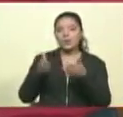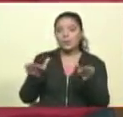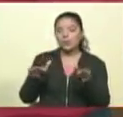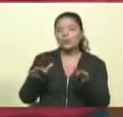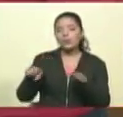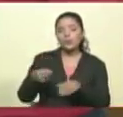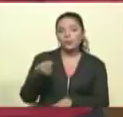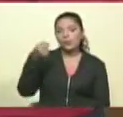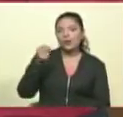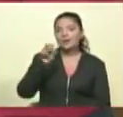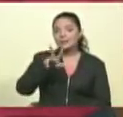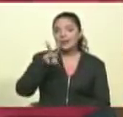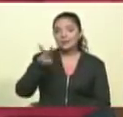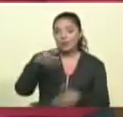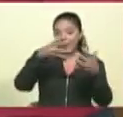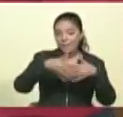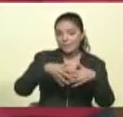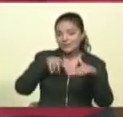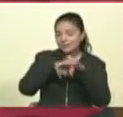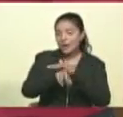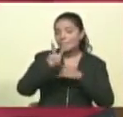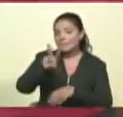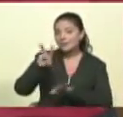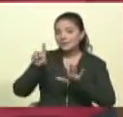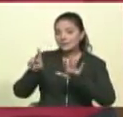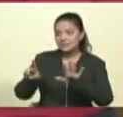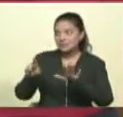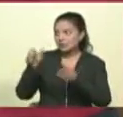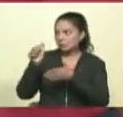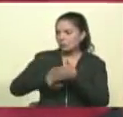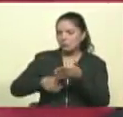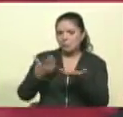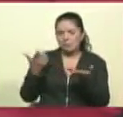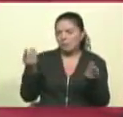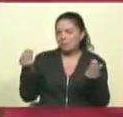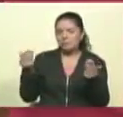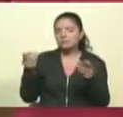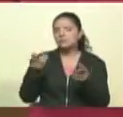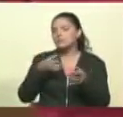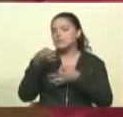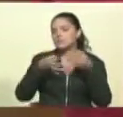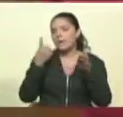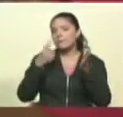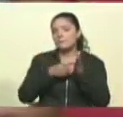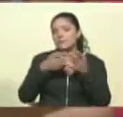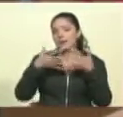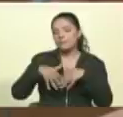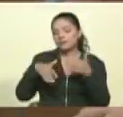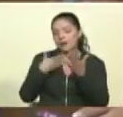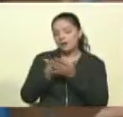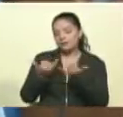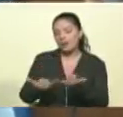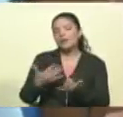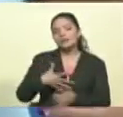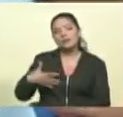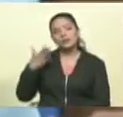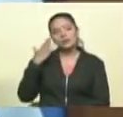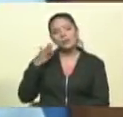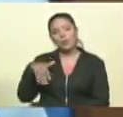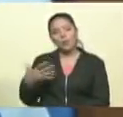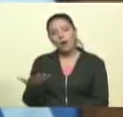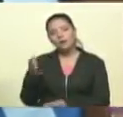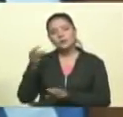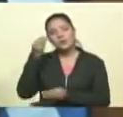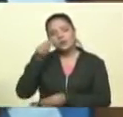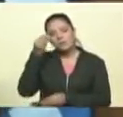32 empresas allanadas hasta la fecha, 26 de ellas son fantasma de un balance general de 1000 empresas hasta la fecha. Quisiera conocer cuál es el